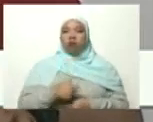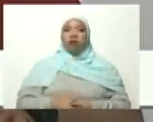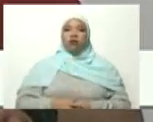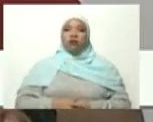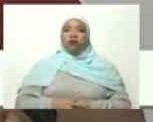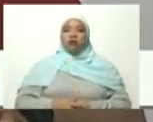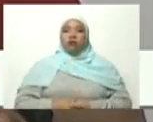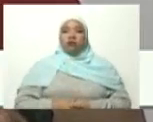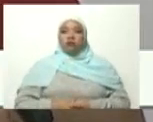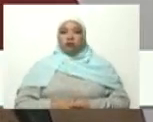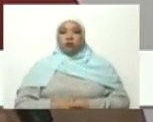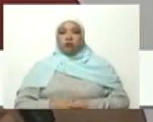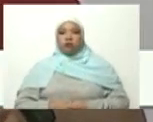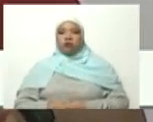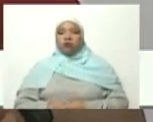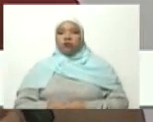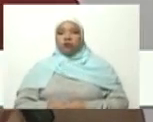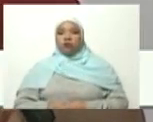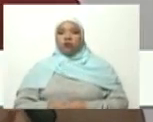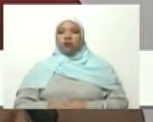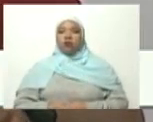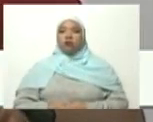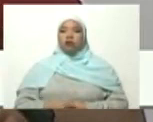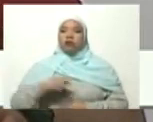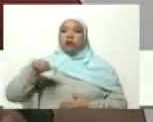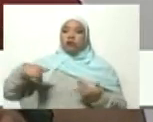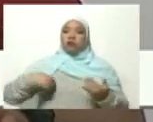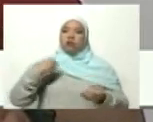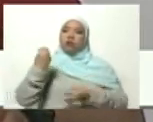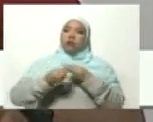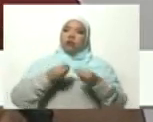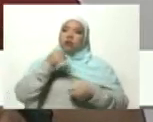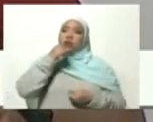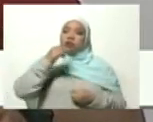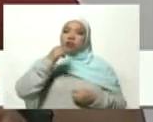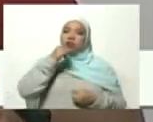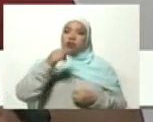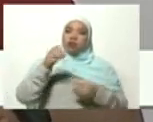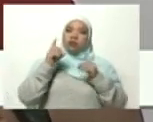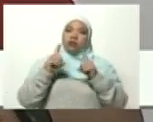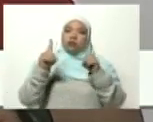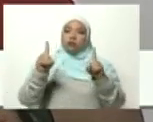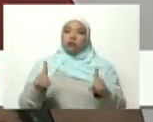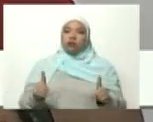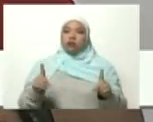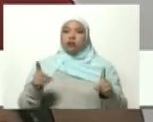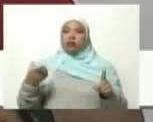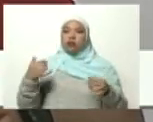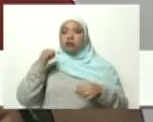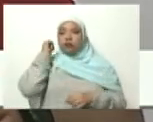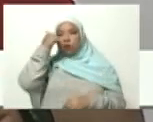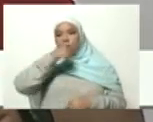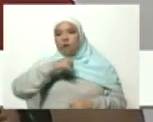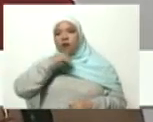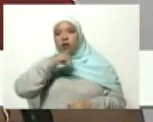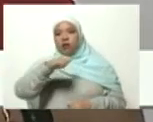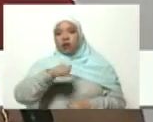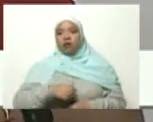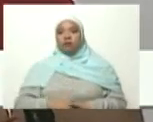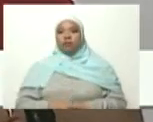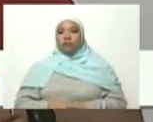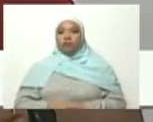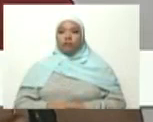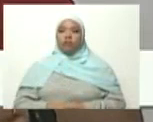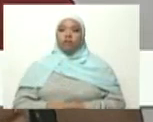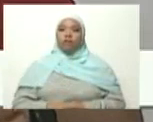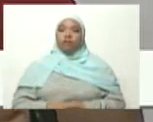pueblo extraordinario, trabajador, que no se rinde, que ha decidido estar en resistencia. Y como dijimos